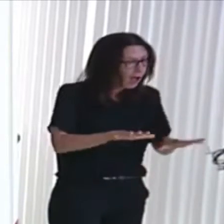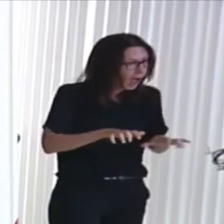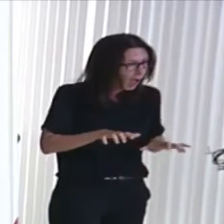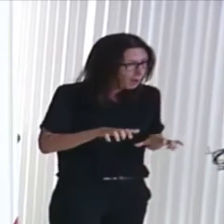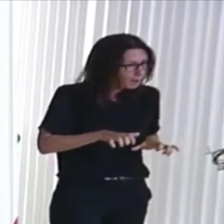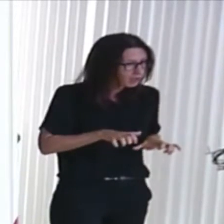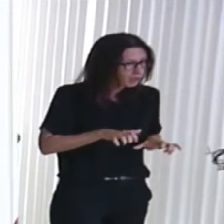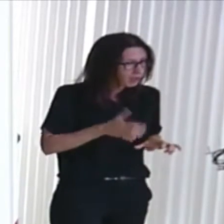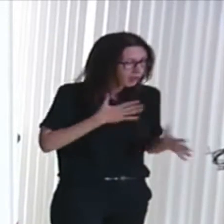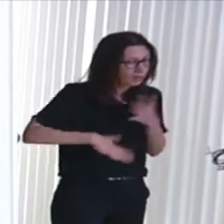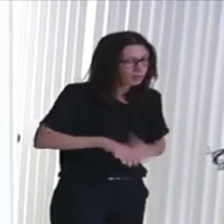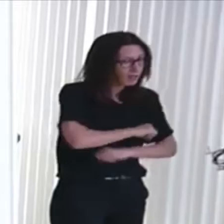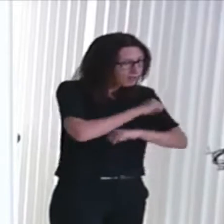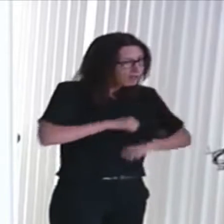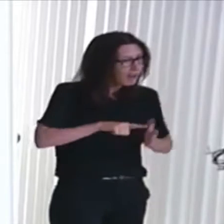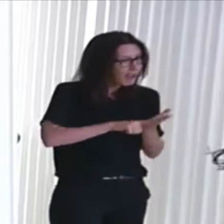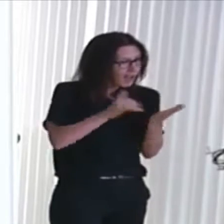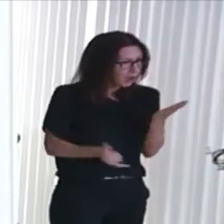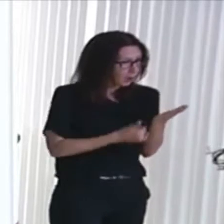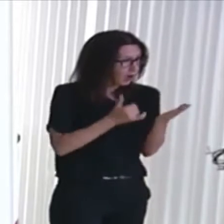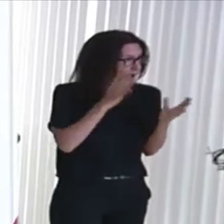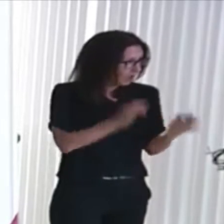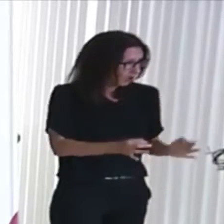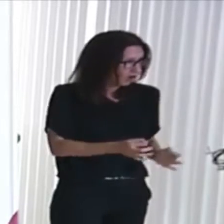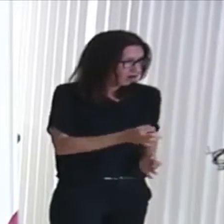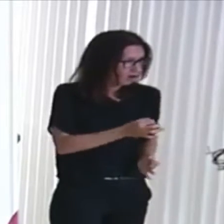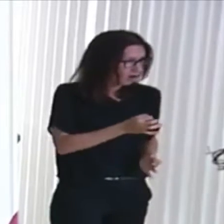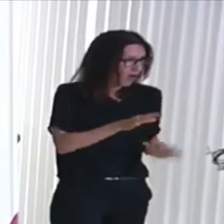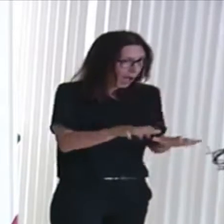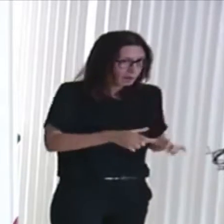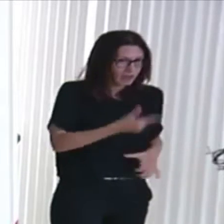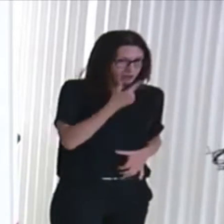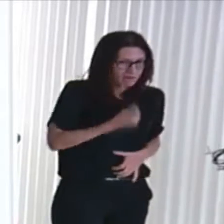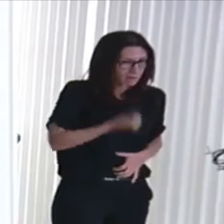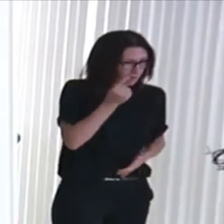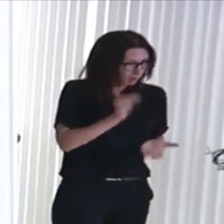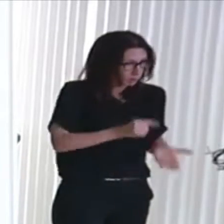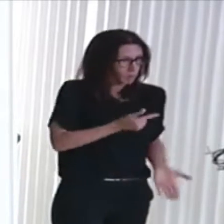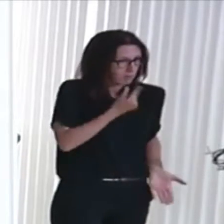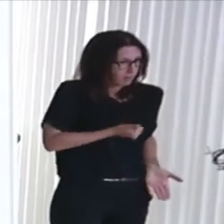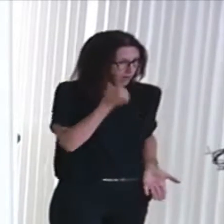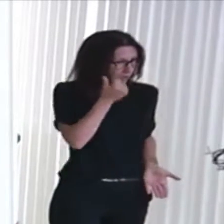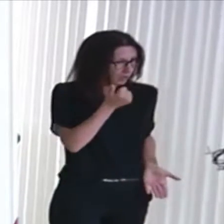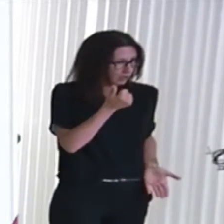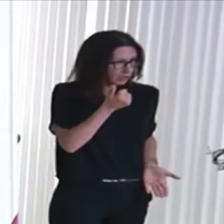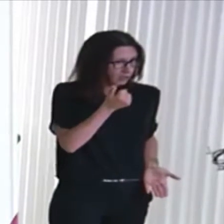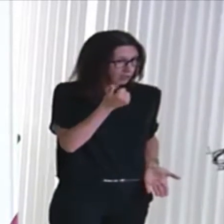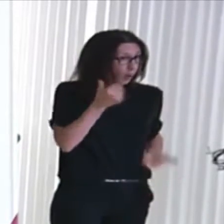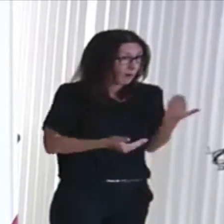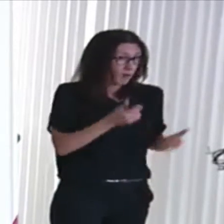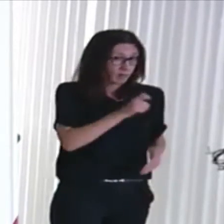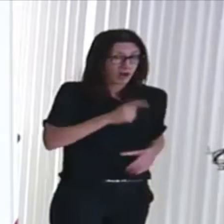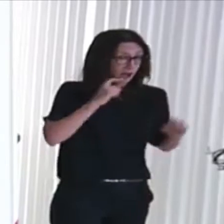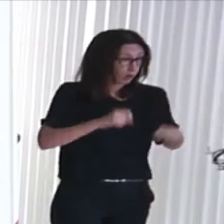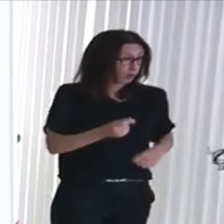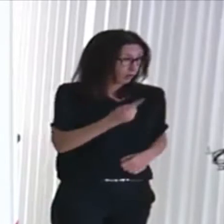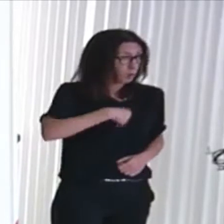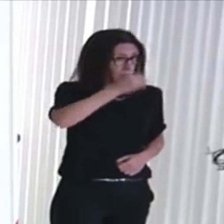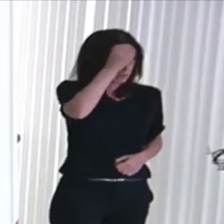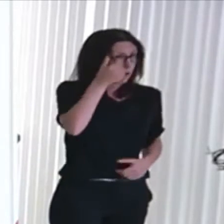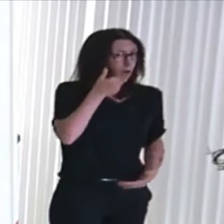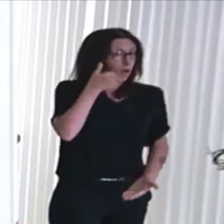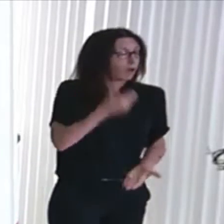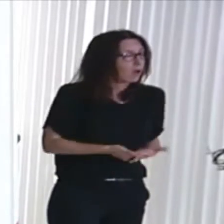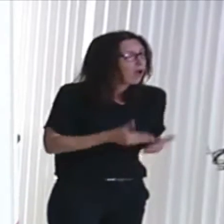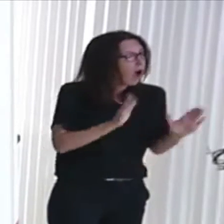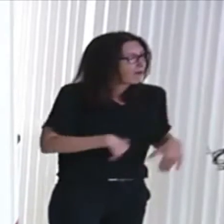este lenguaje, que lo aprenden mucho más fácilmente que escribir a mano, que les parece aburridísimo, pues tendríamos mucho